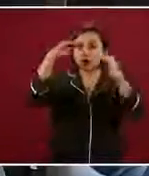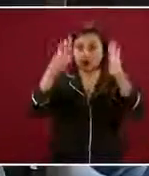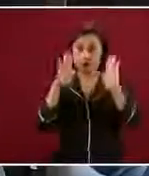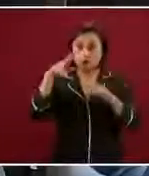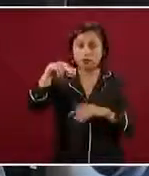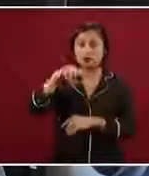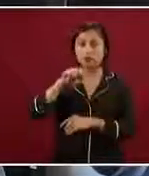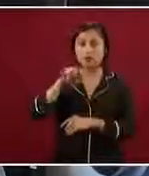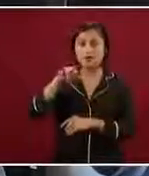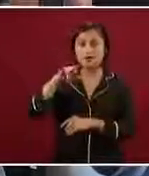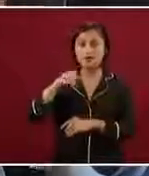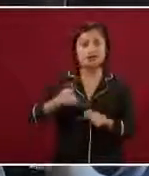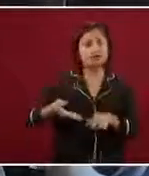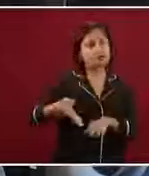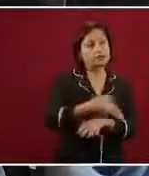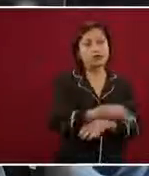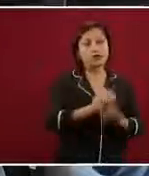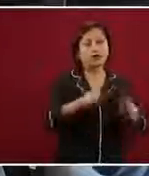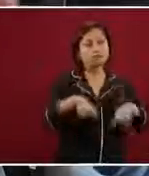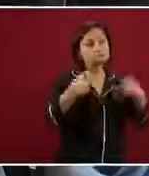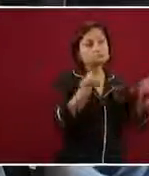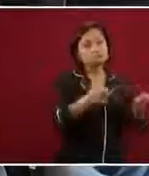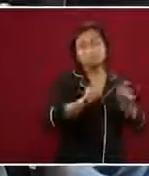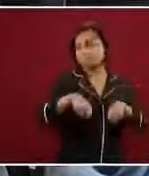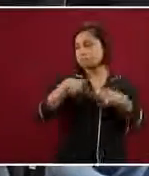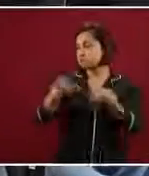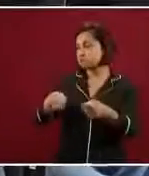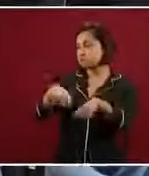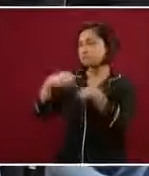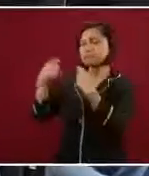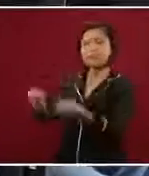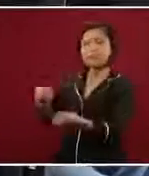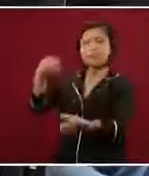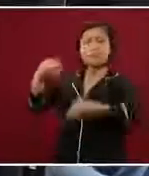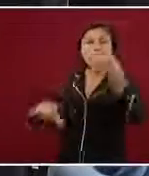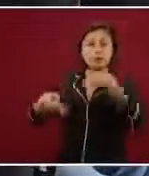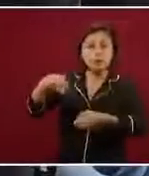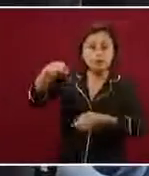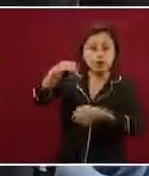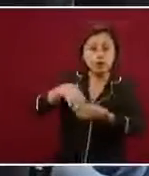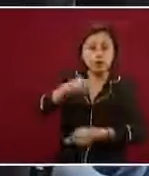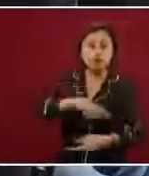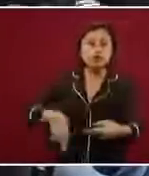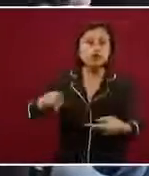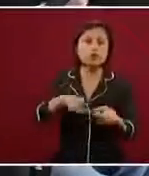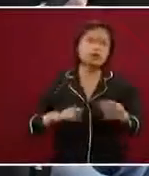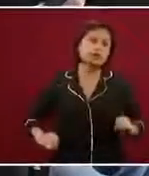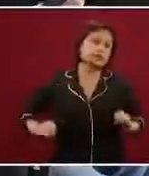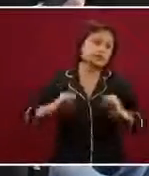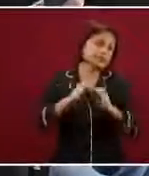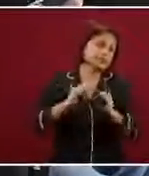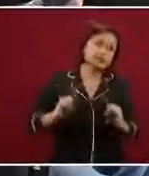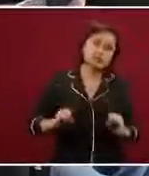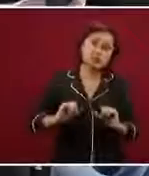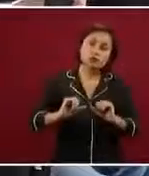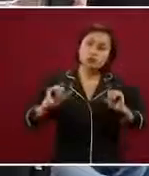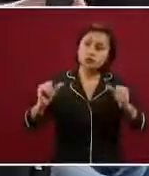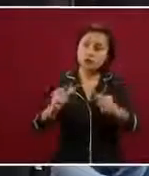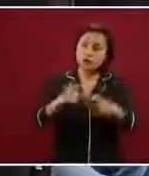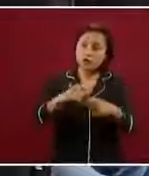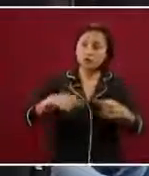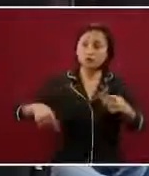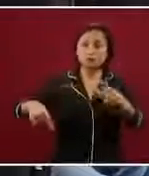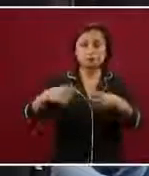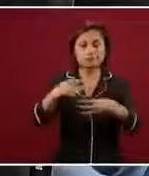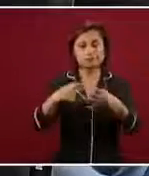repartían los cargos, ¿no? Unos en el Tribunal Electoral, otros en los órganos autónomos. Yo ayer mismo le preguntaba, pues